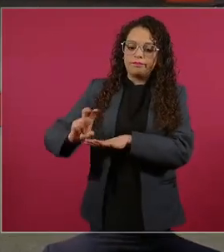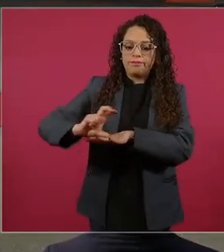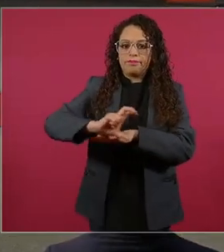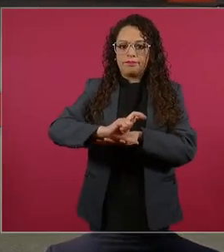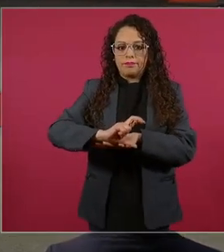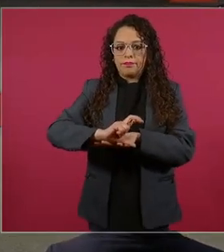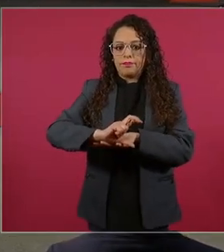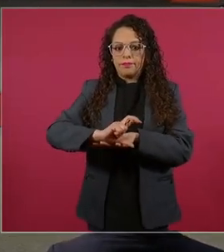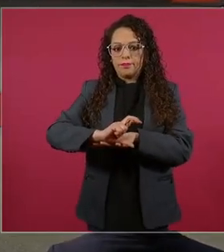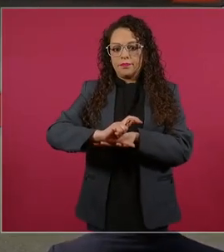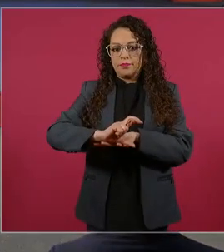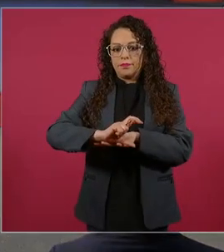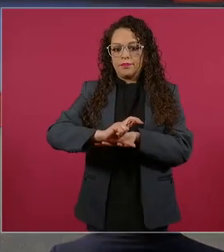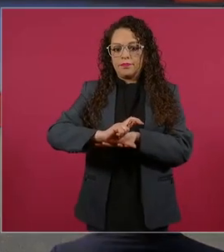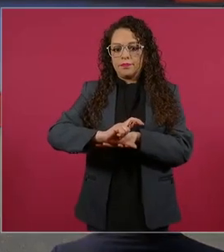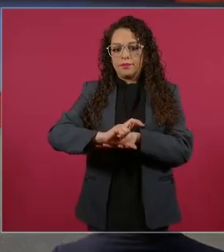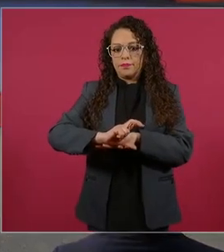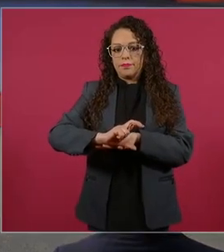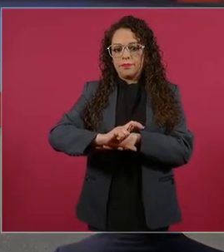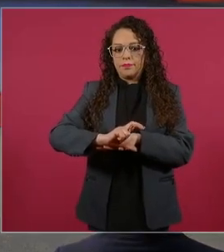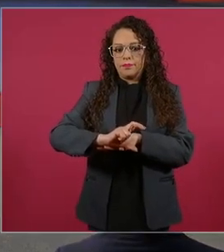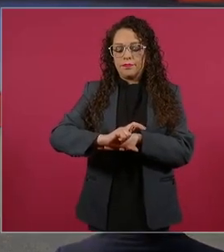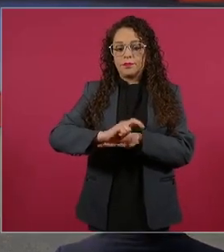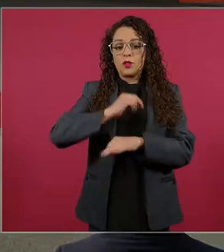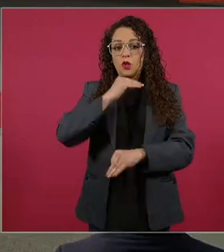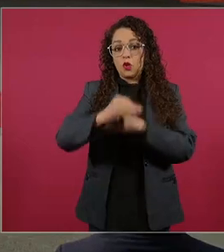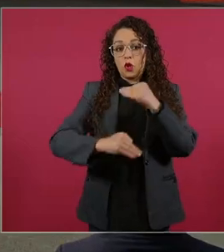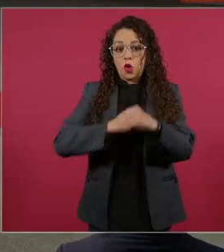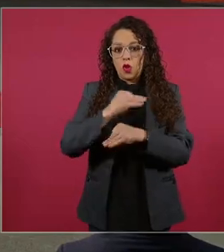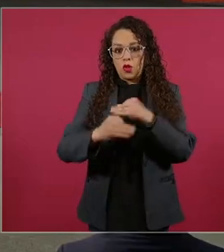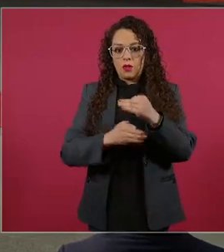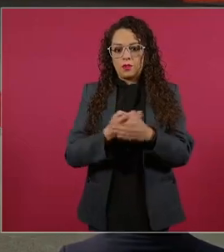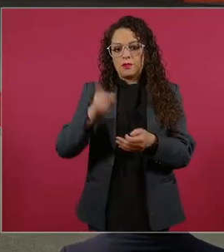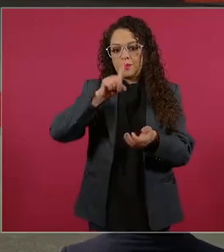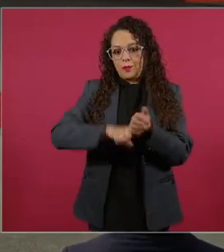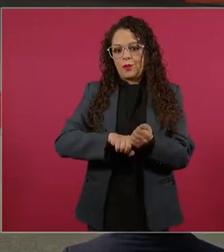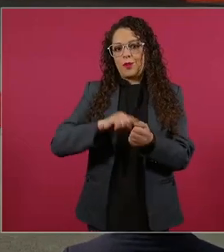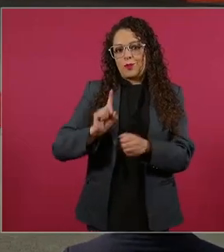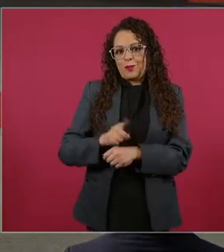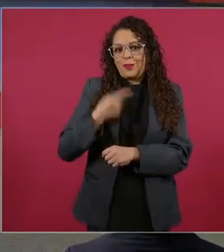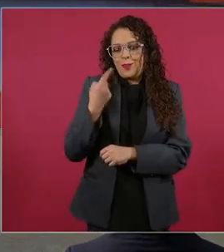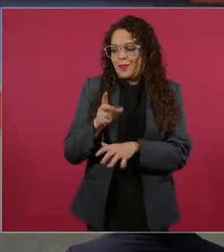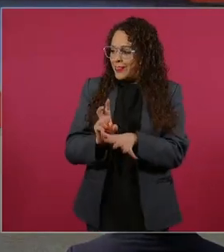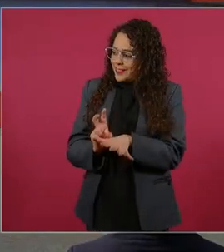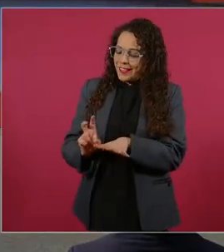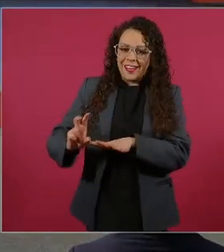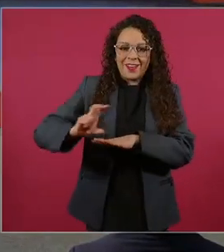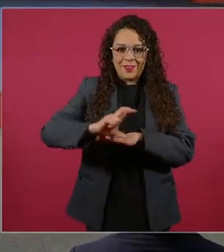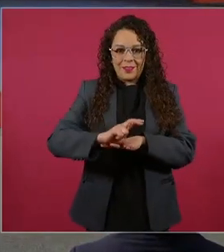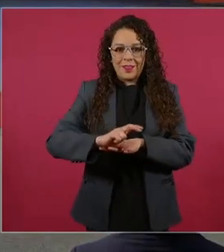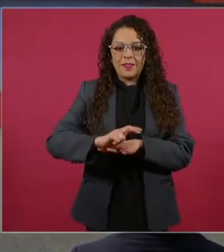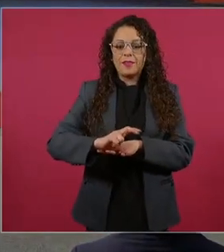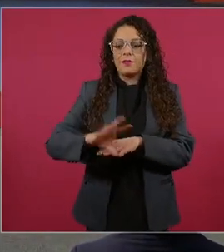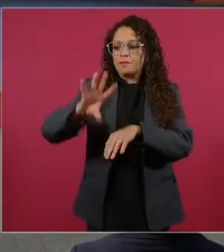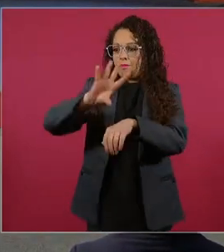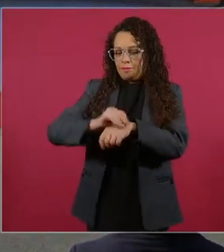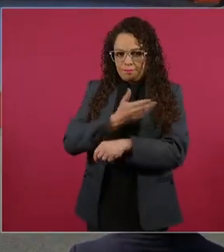los mexicanos. Como dice nuestro lema, todas y todos somos Tren Maya. Y, señor presidente, si me permite un pequeño video de